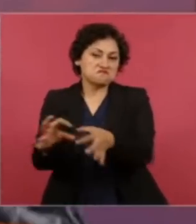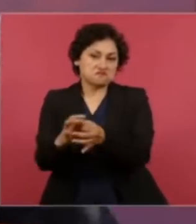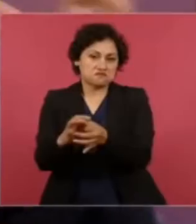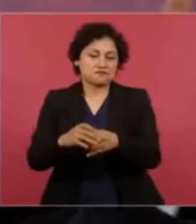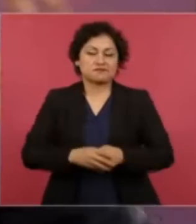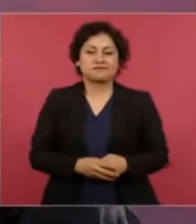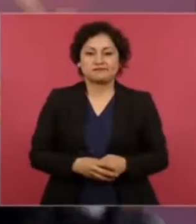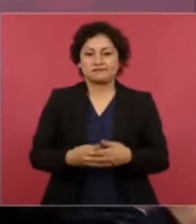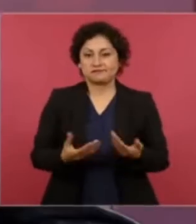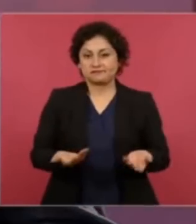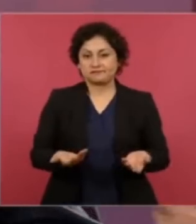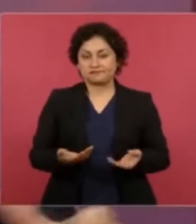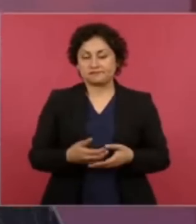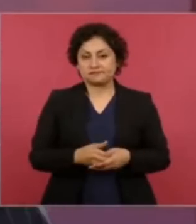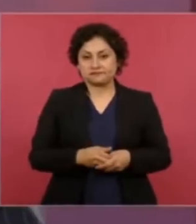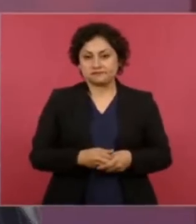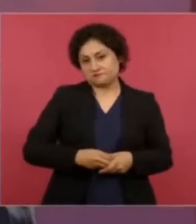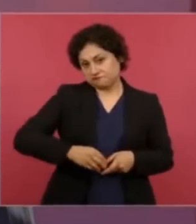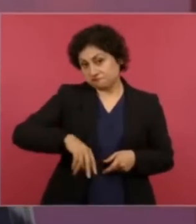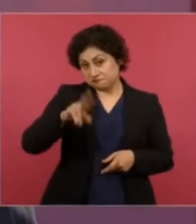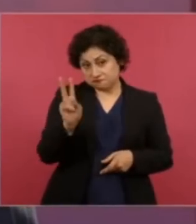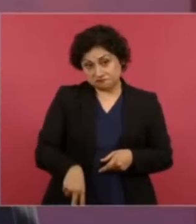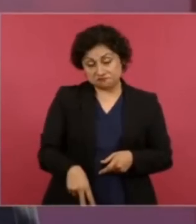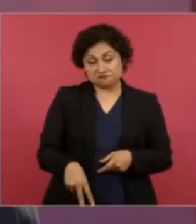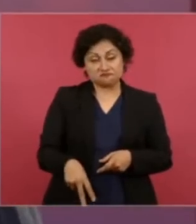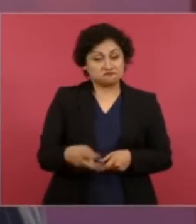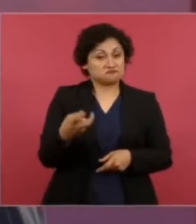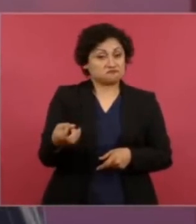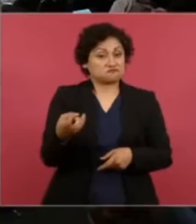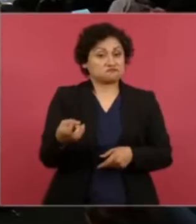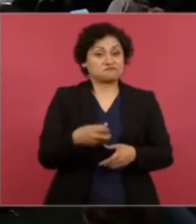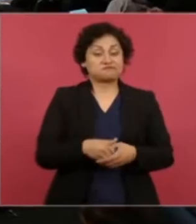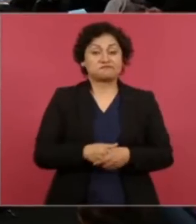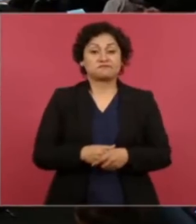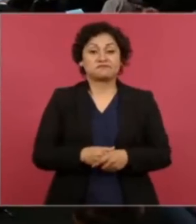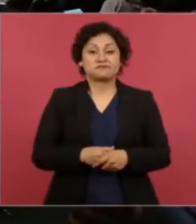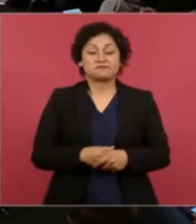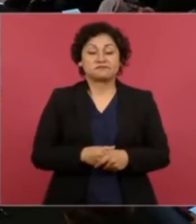Esa es la realidad. Entonces,